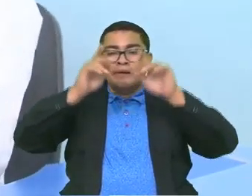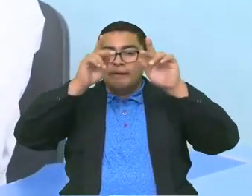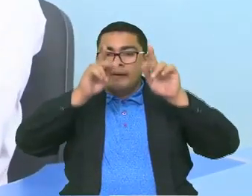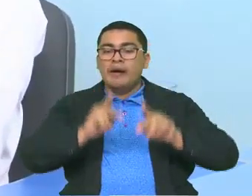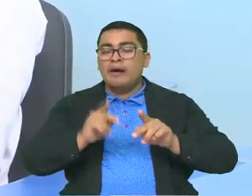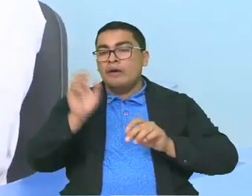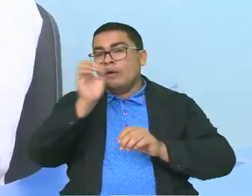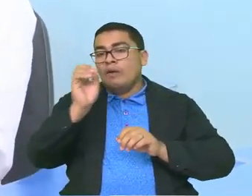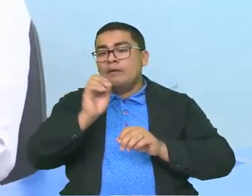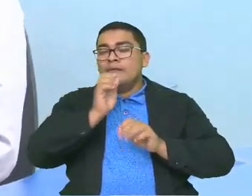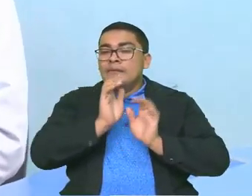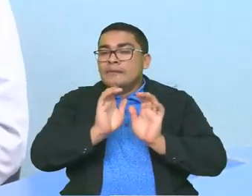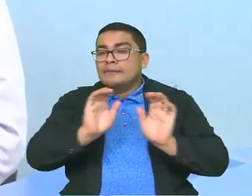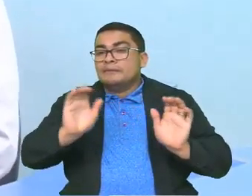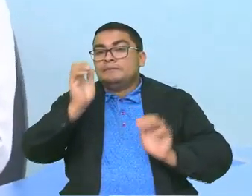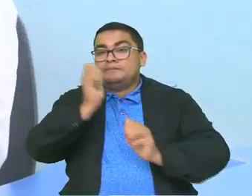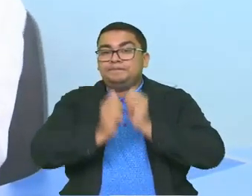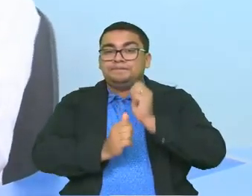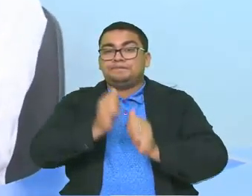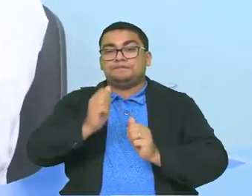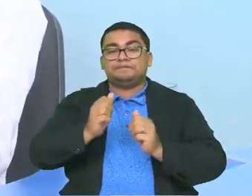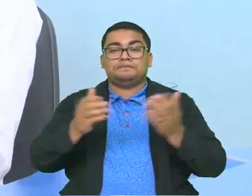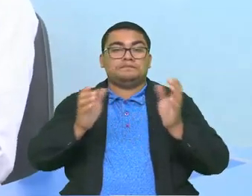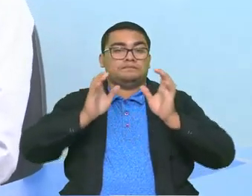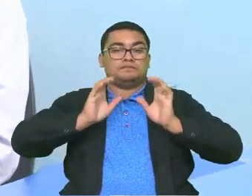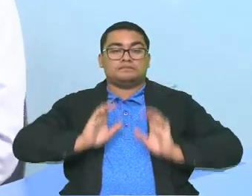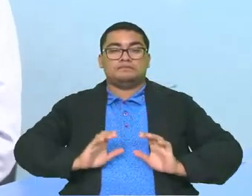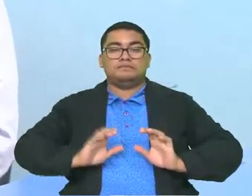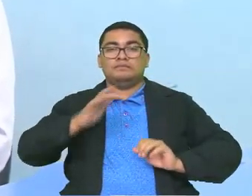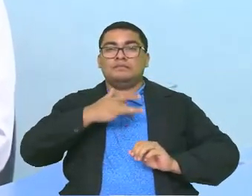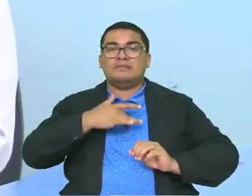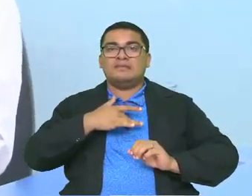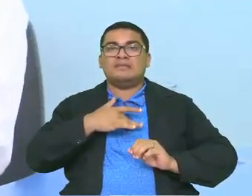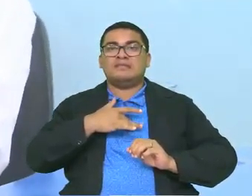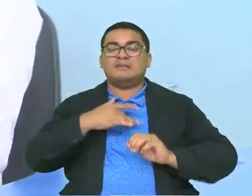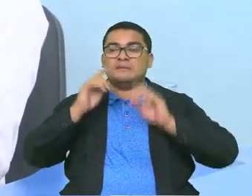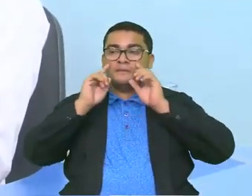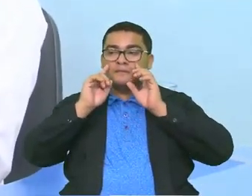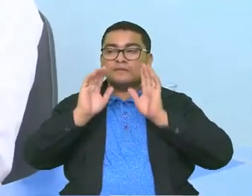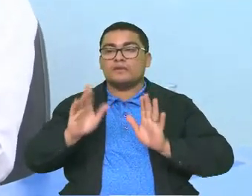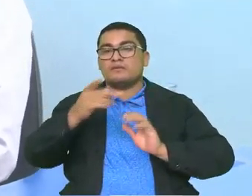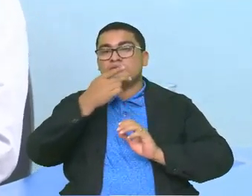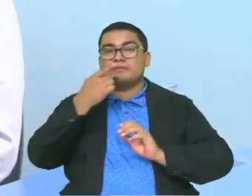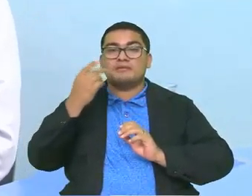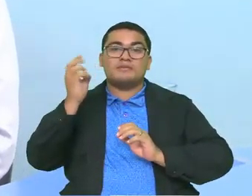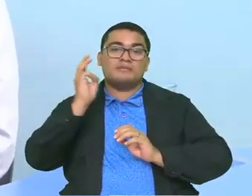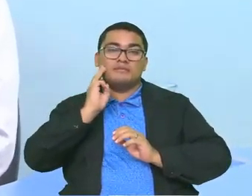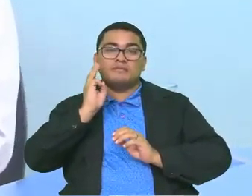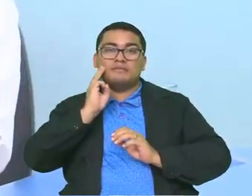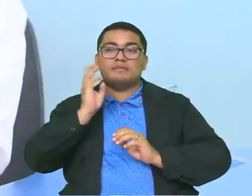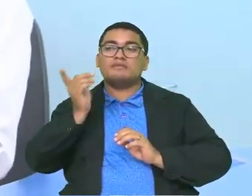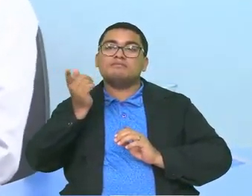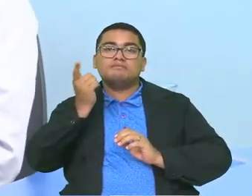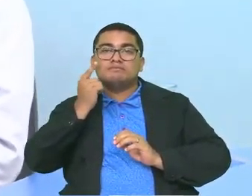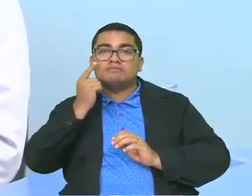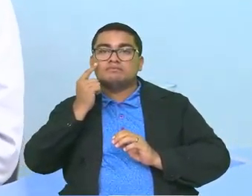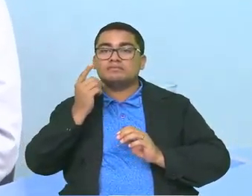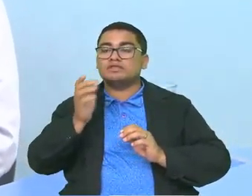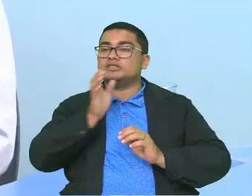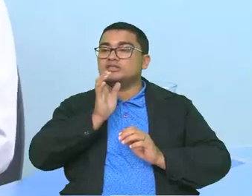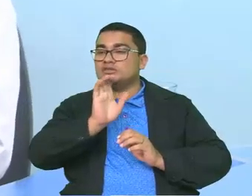como algunas veces idiopática o otras veces puede estar relacionado a procesos virales o isquémicos, se nos hace difícil